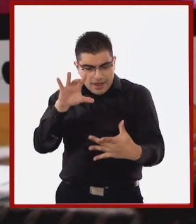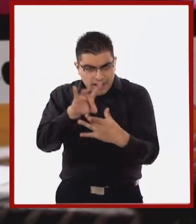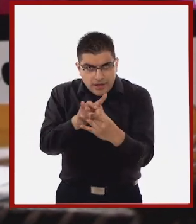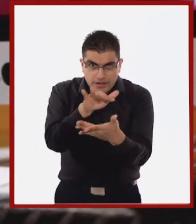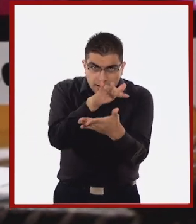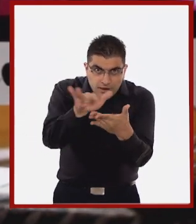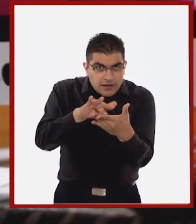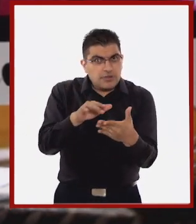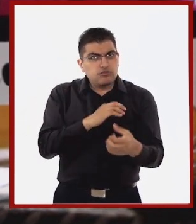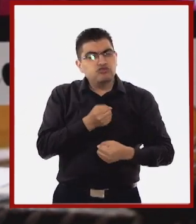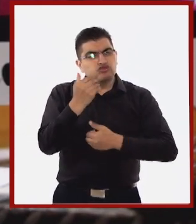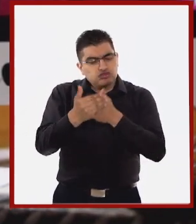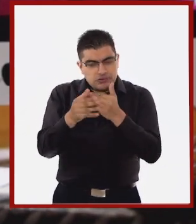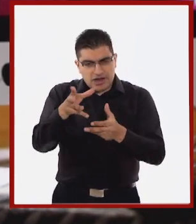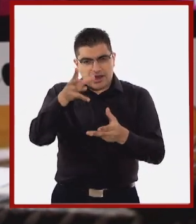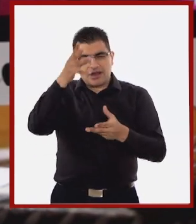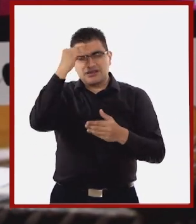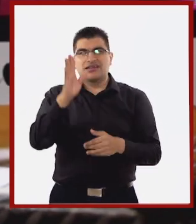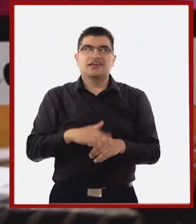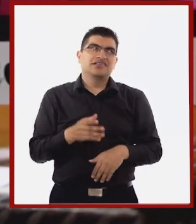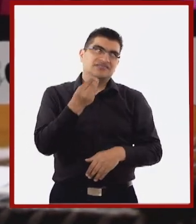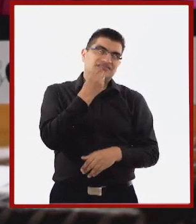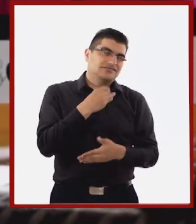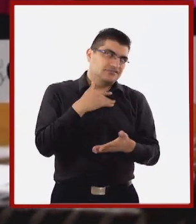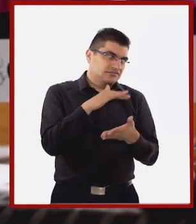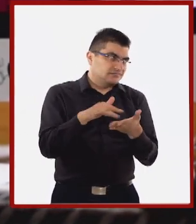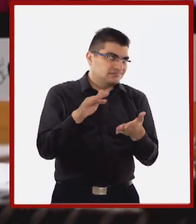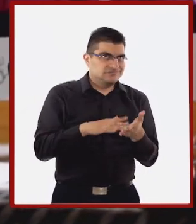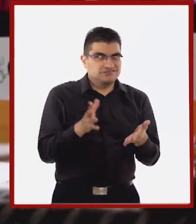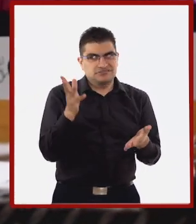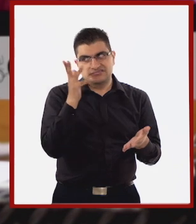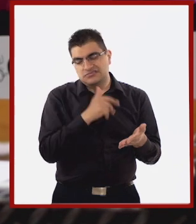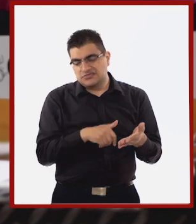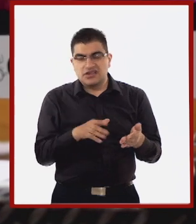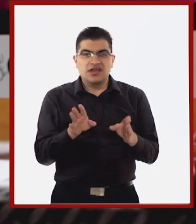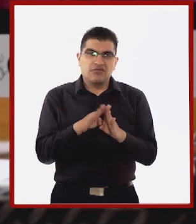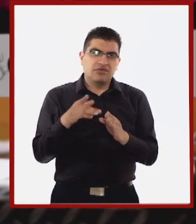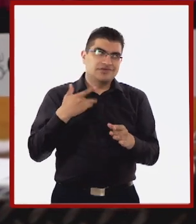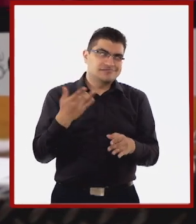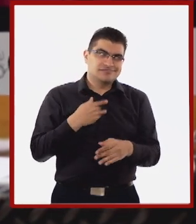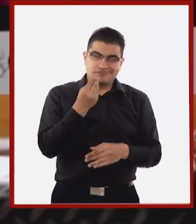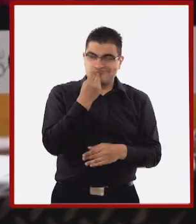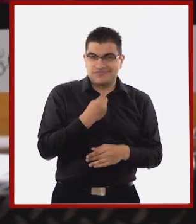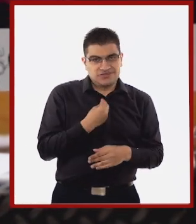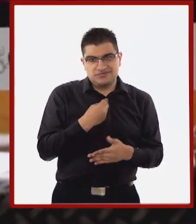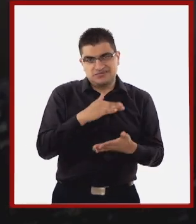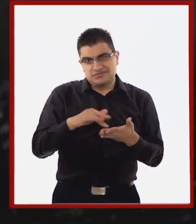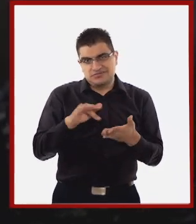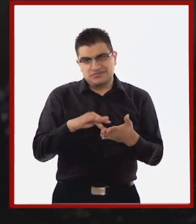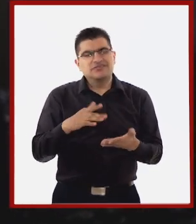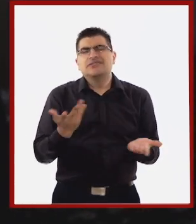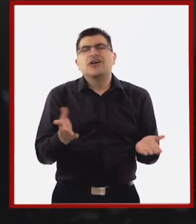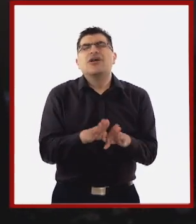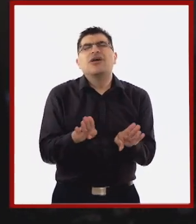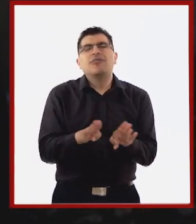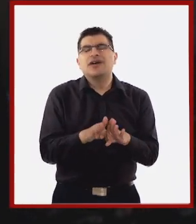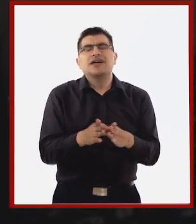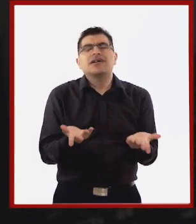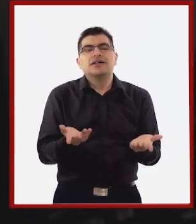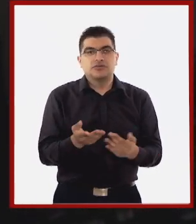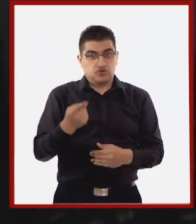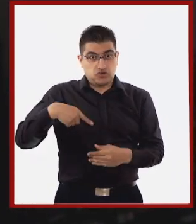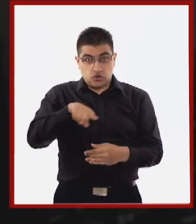para acrecentarlo con el tiempo? Que no se nos haga algo aburrido o algo ajeno a nuestra vida cotidiana. Es importante leer